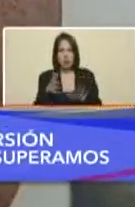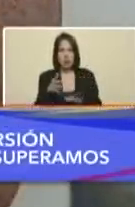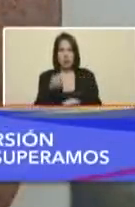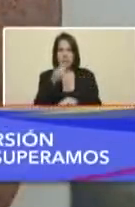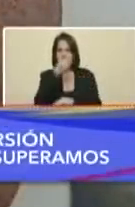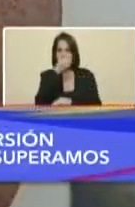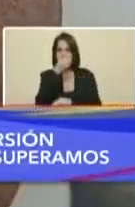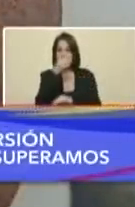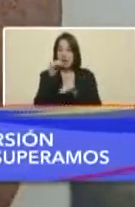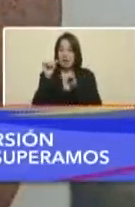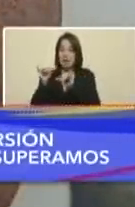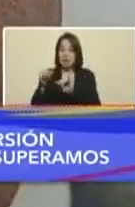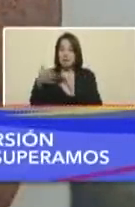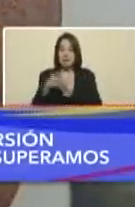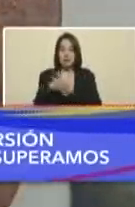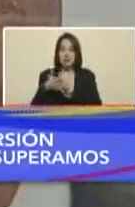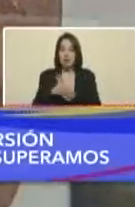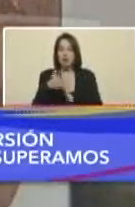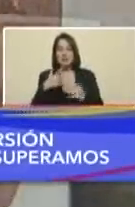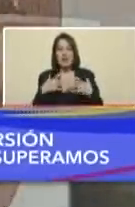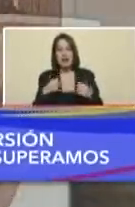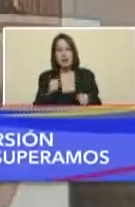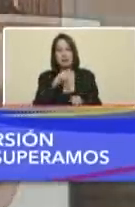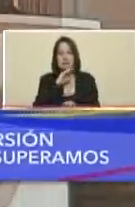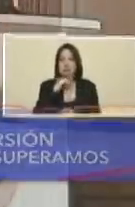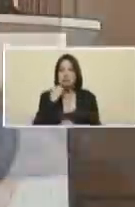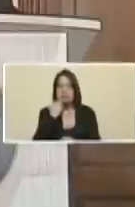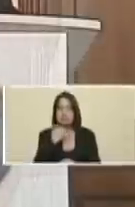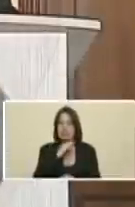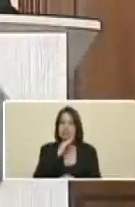Su misma situación de salud, su batalla